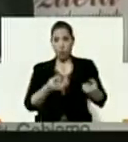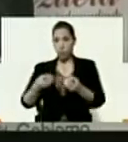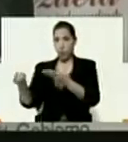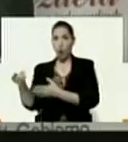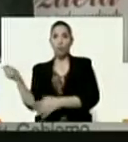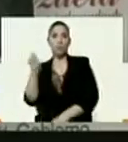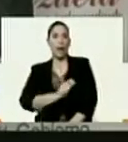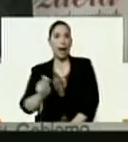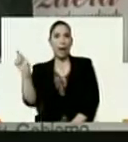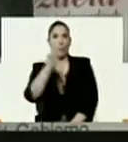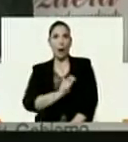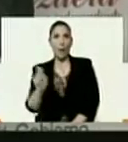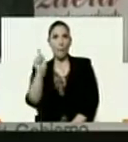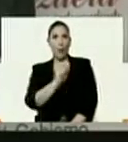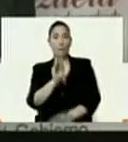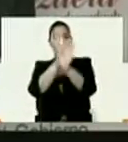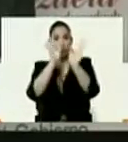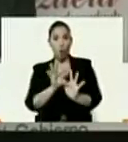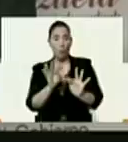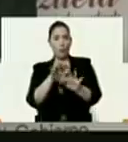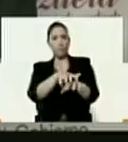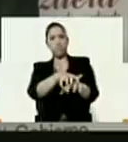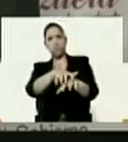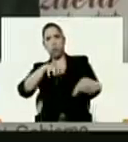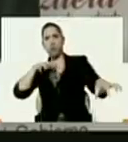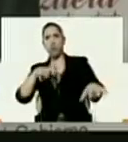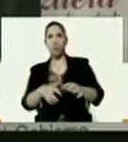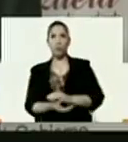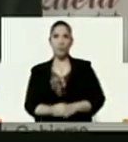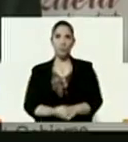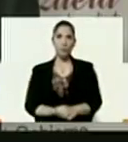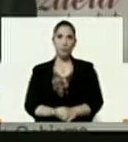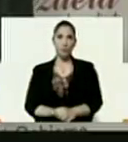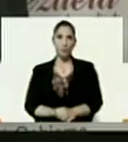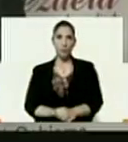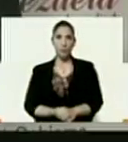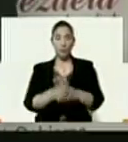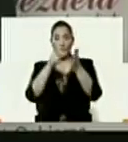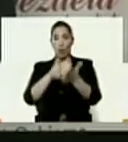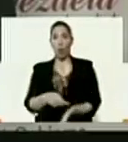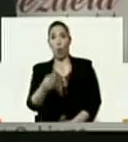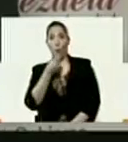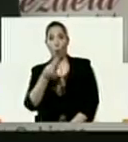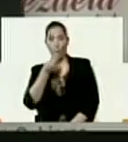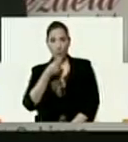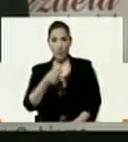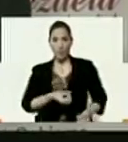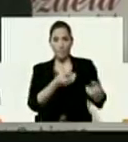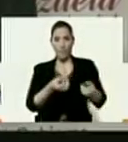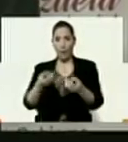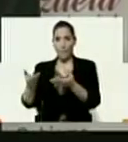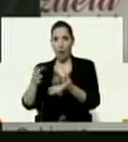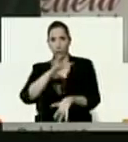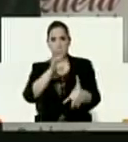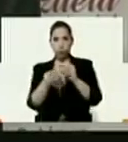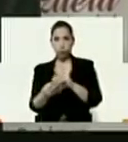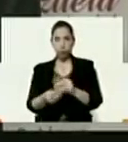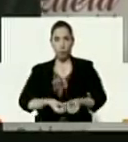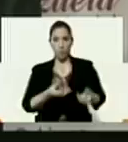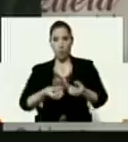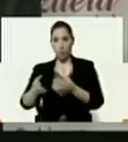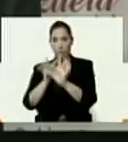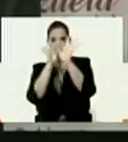meses, en forma de millones y millones de kilogramos de alimentos de la cesta básica que reciben de